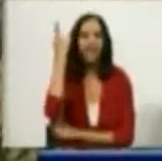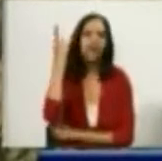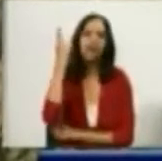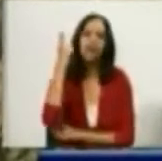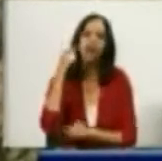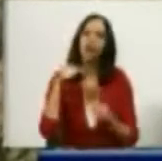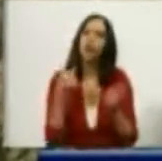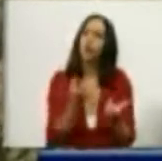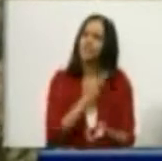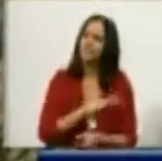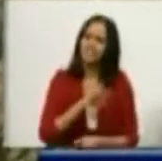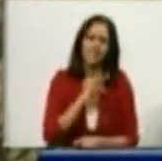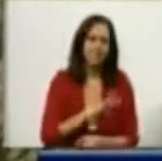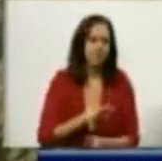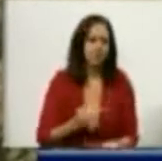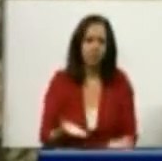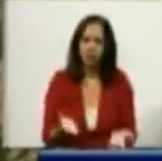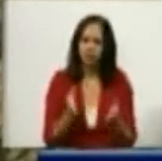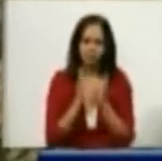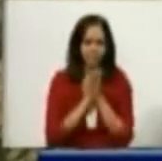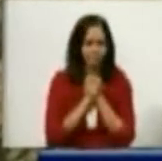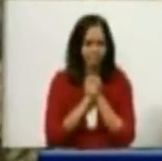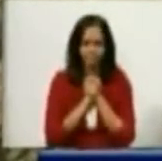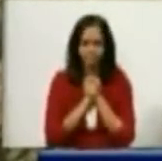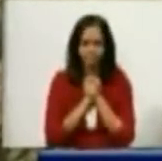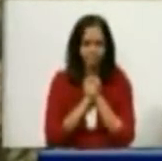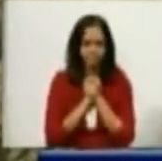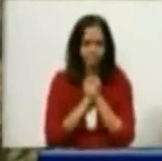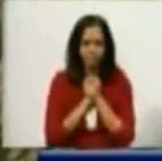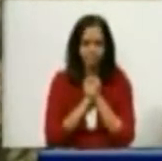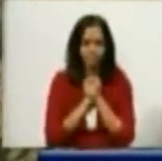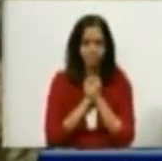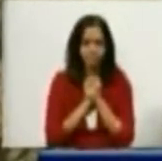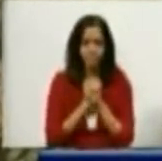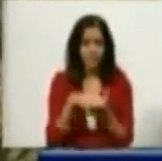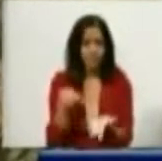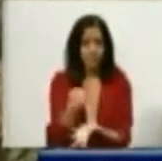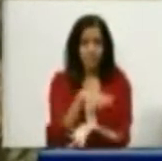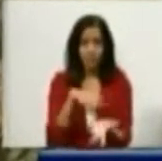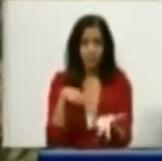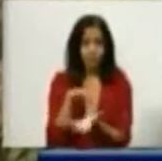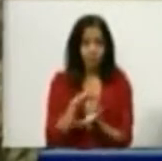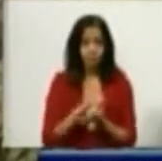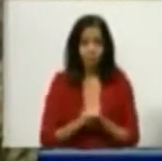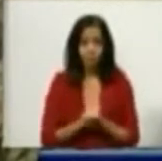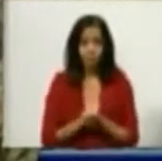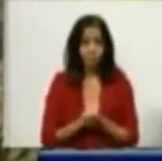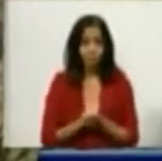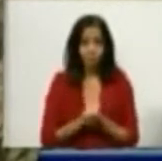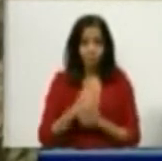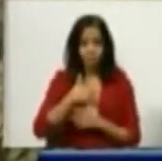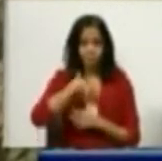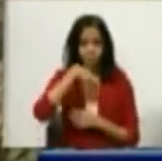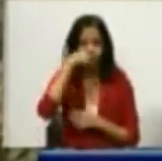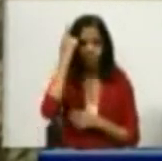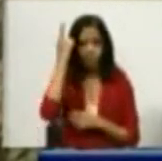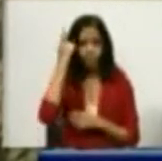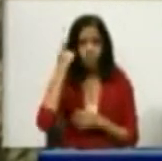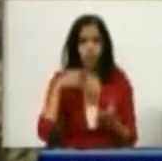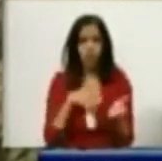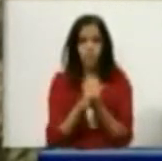pena con ese señor qué desastre qué desastre lo que ocurrió en